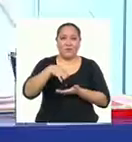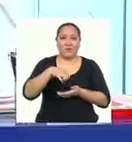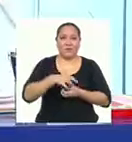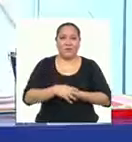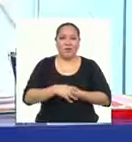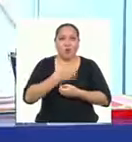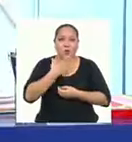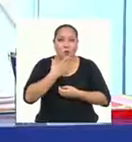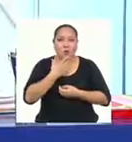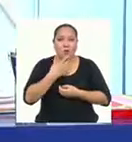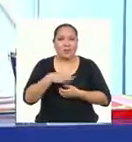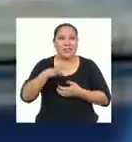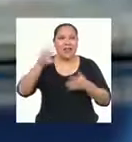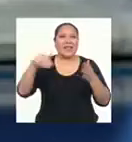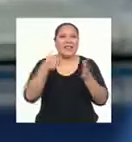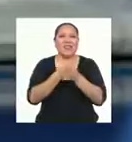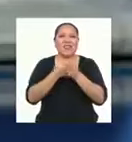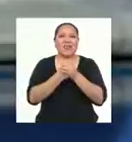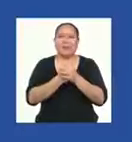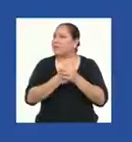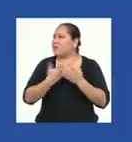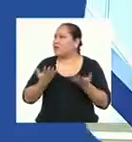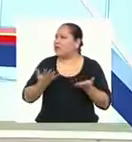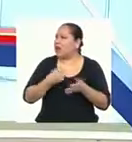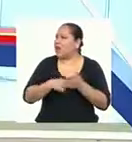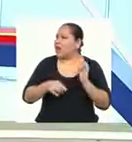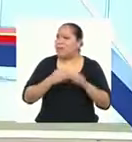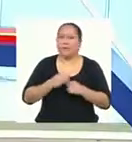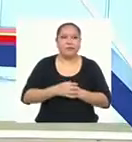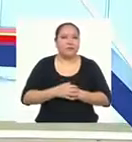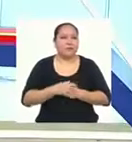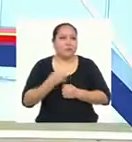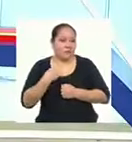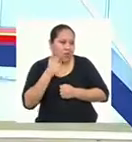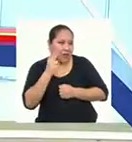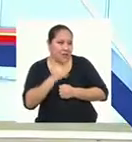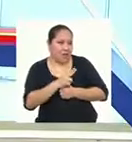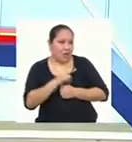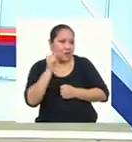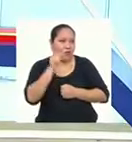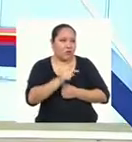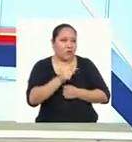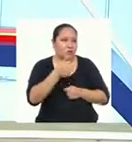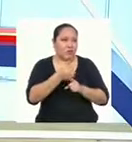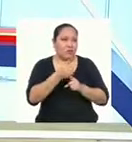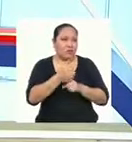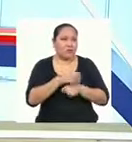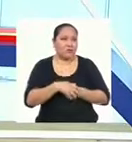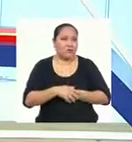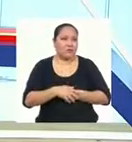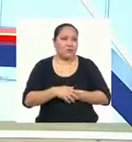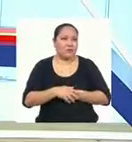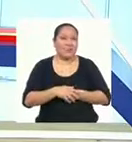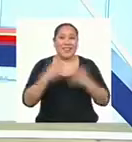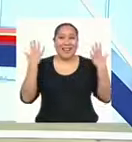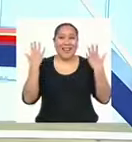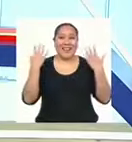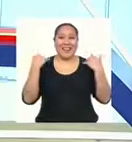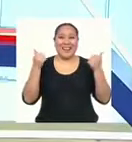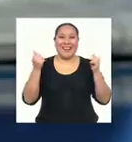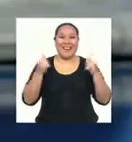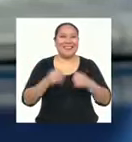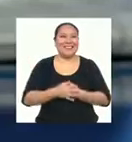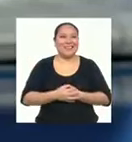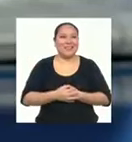¡Uh! ¡Ya llegó! ¿Qué es ese? Pues míralo tú mismo. ¡Tarán!